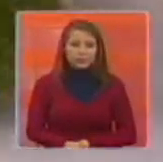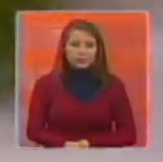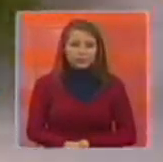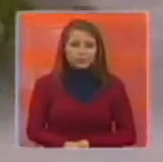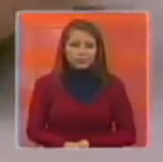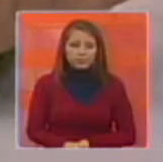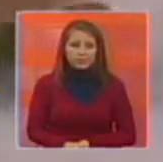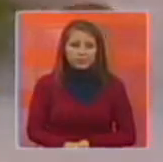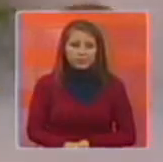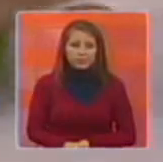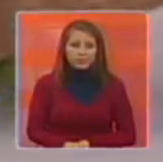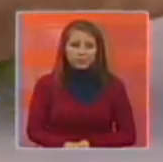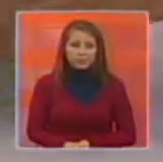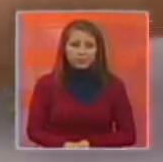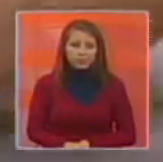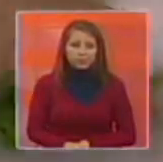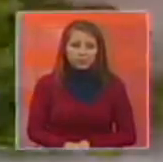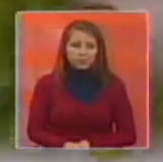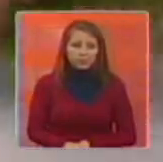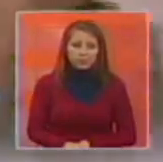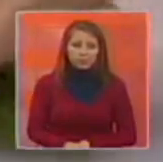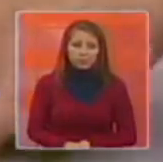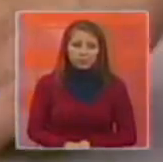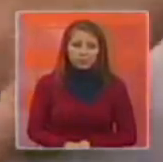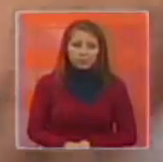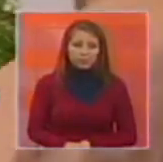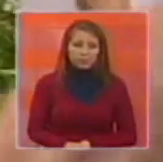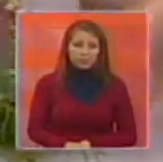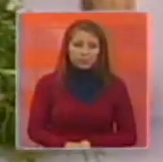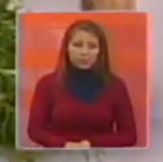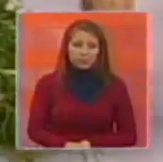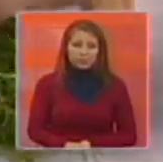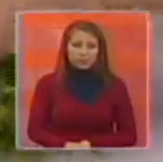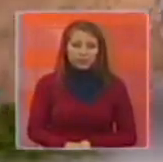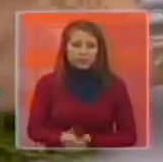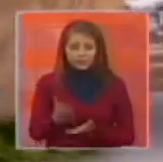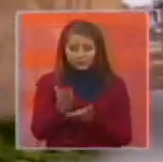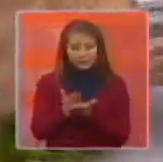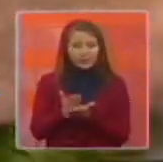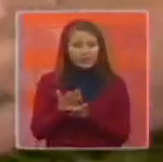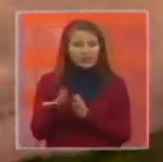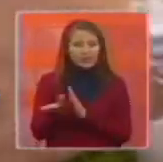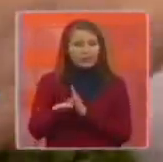¿verdad? Entonces nosotros cortamos la parte de arriba,